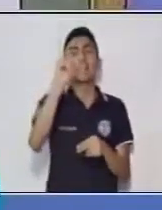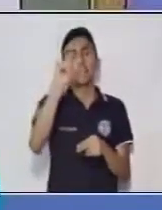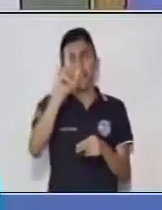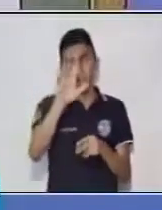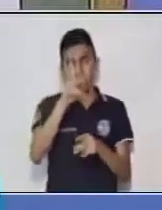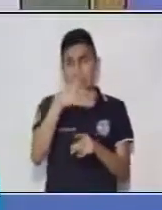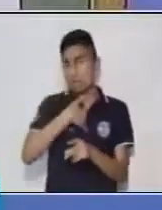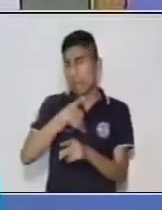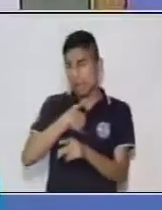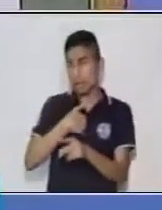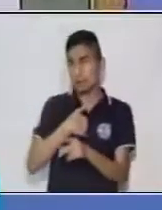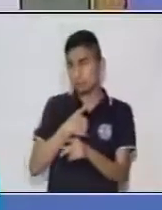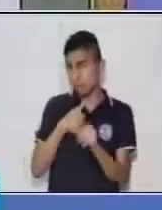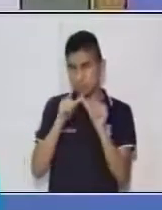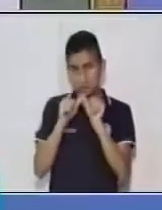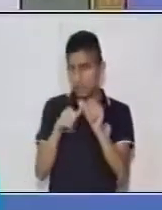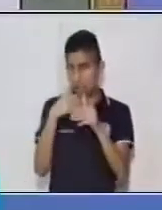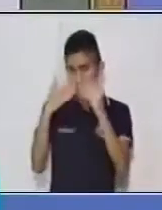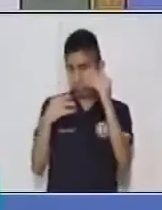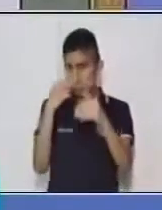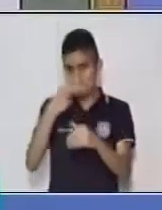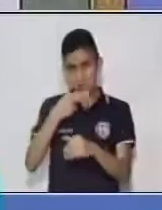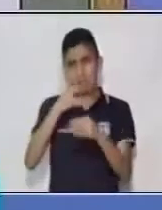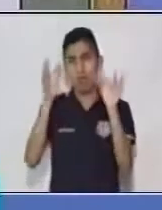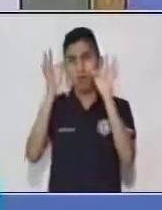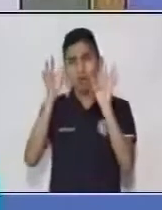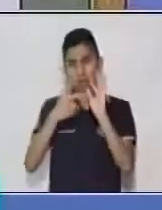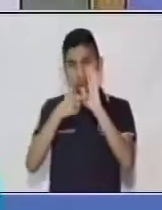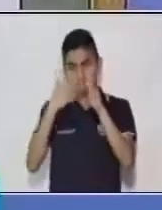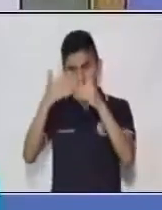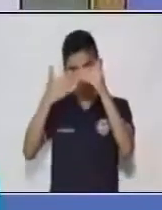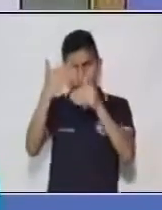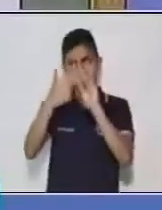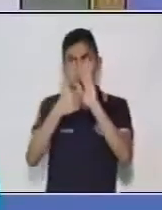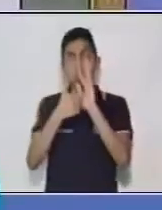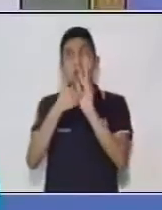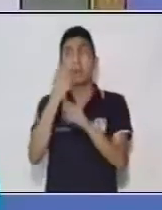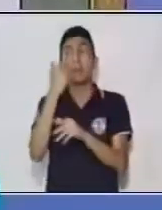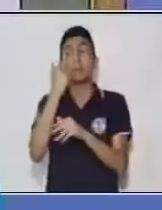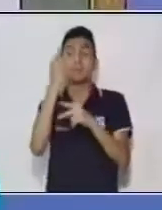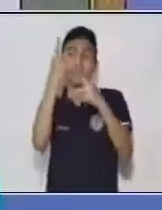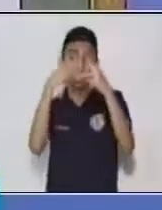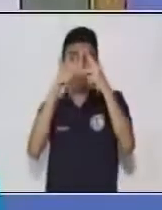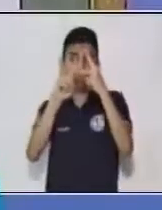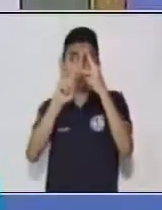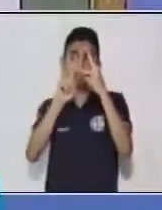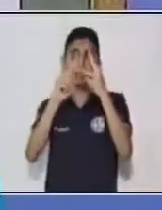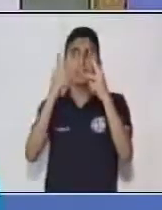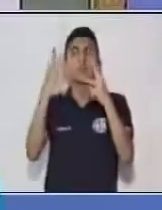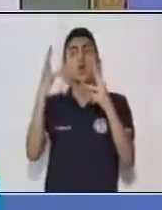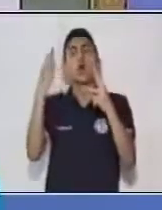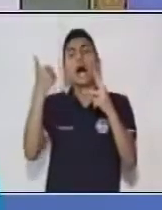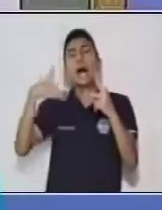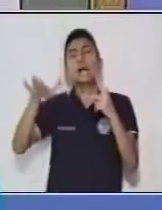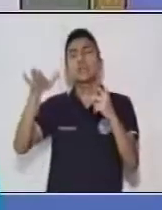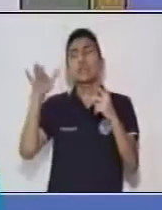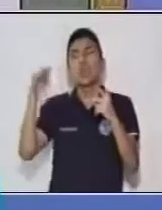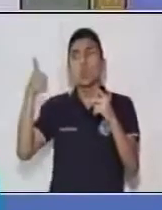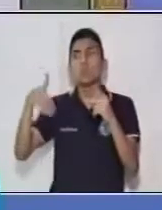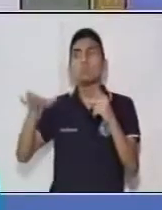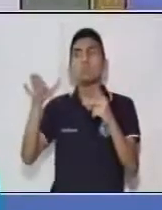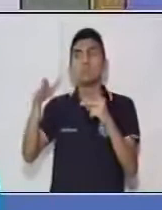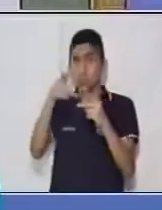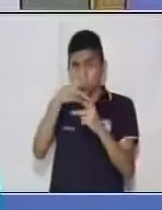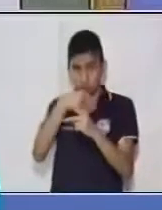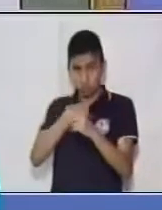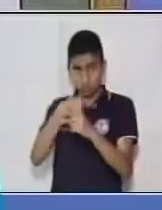y conserva la misma forma. Veamos qué pasa con esta. Esta figura tendrá